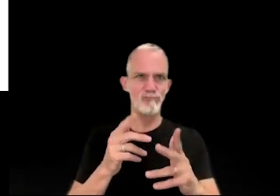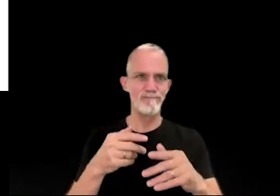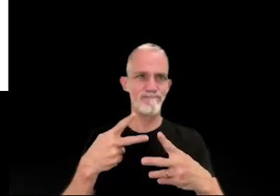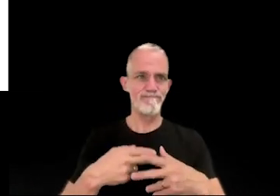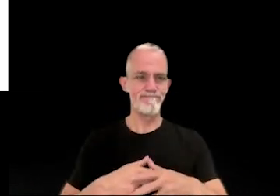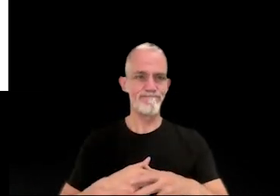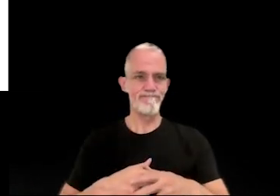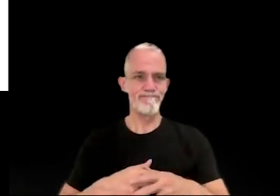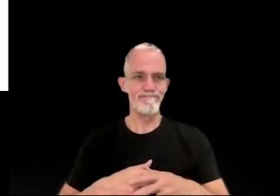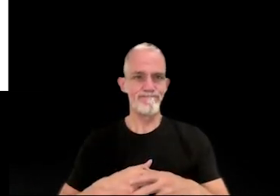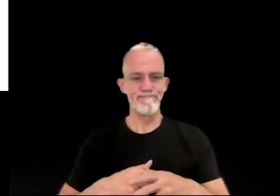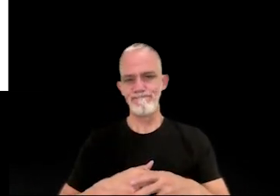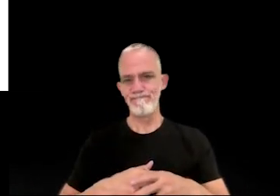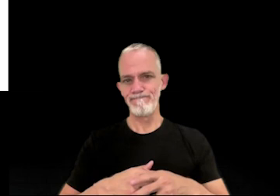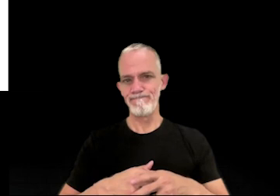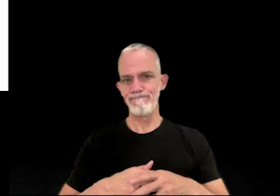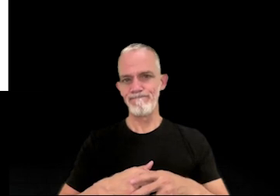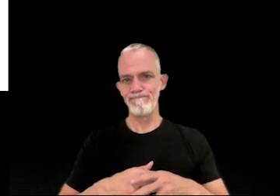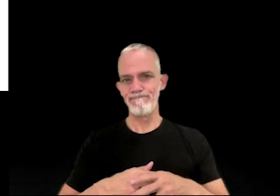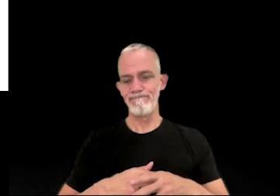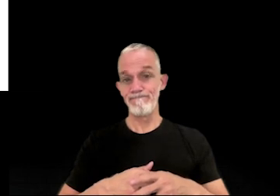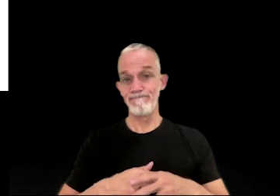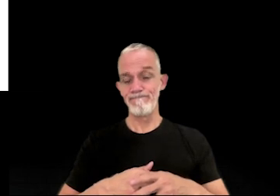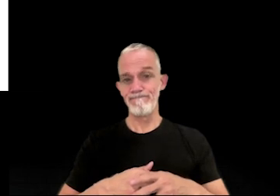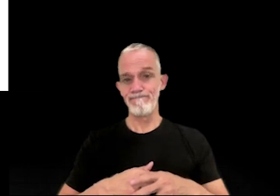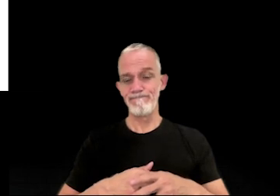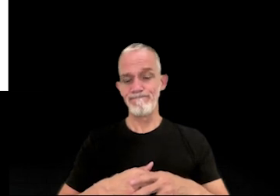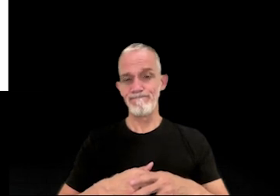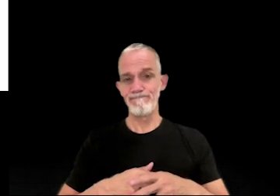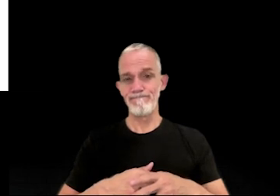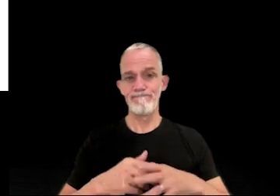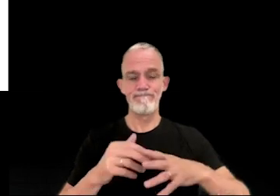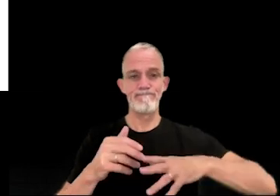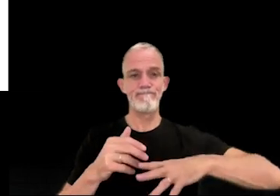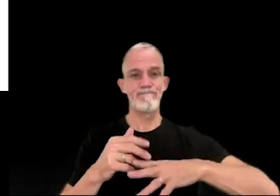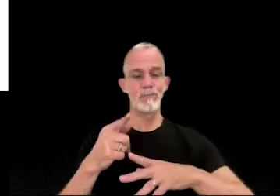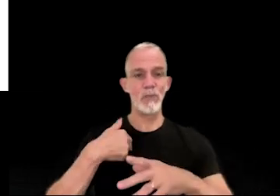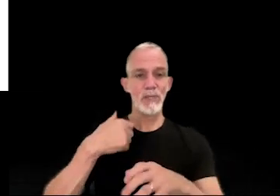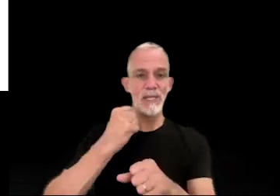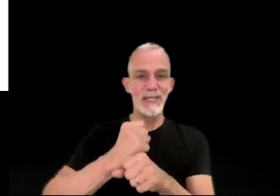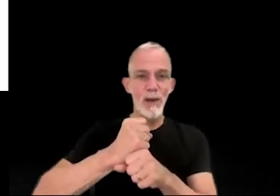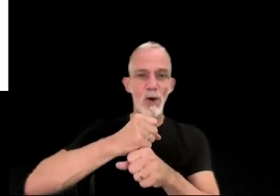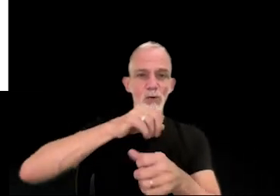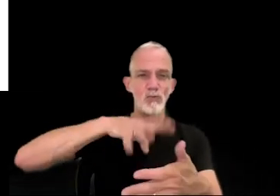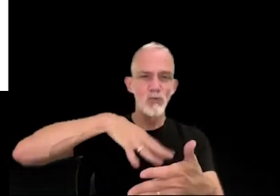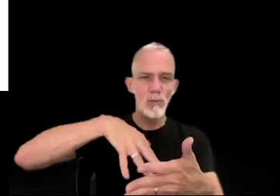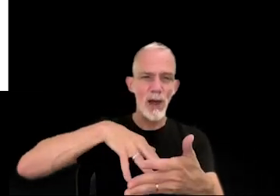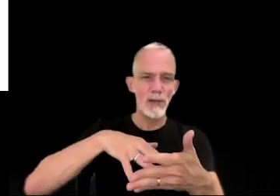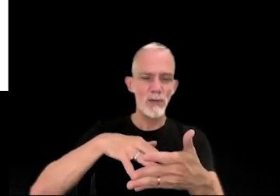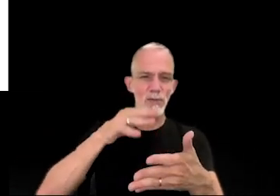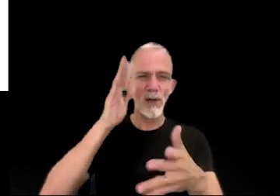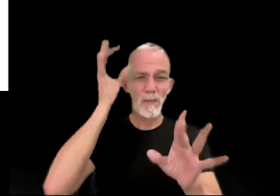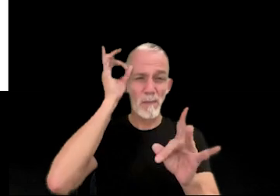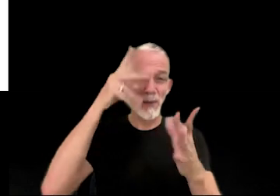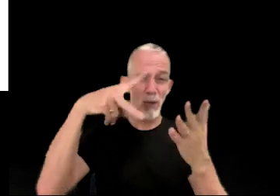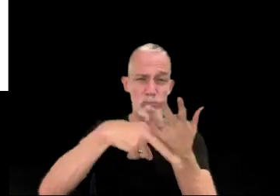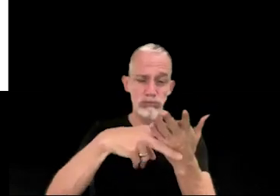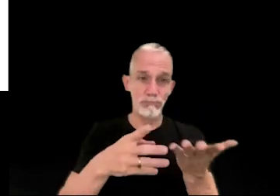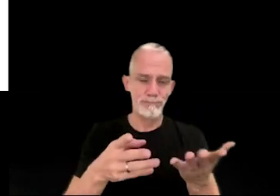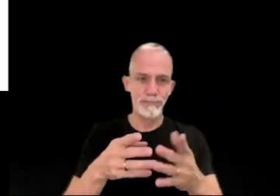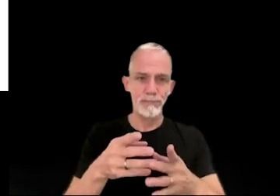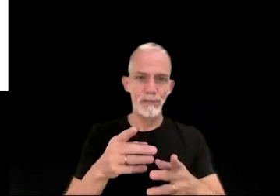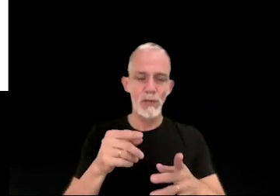Sí, Perdón, El tema es disculpen, que disculpen. yo trabajo en sumarios Perdón, de centro perdón la y interrupción, tenemos multas